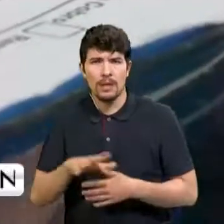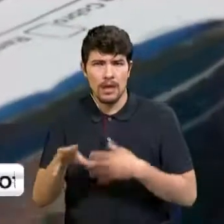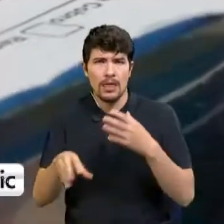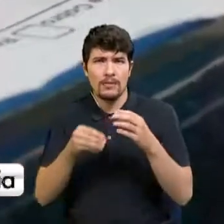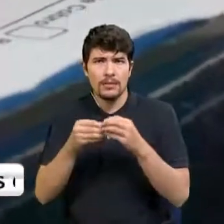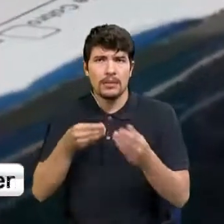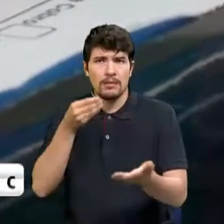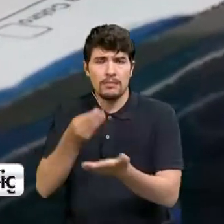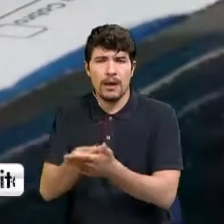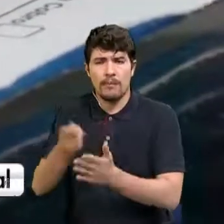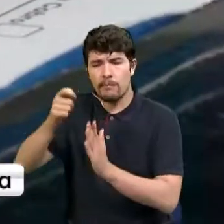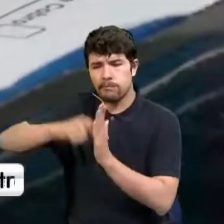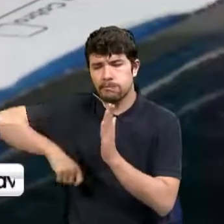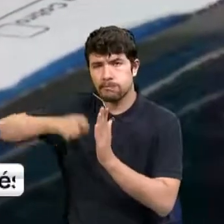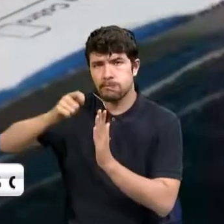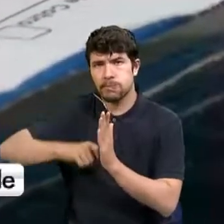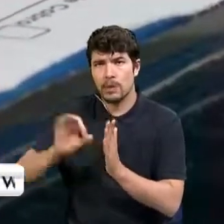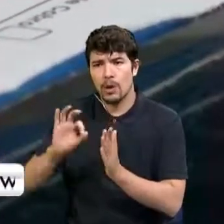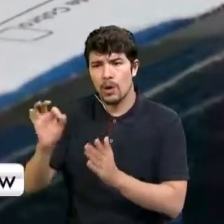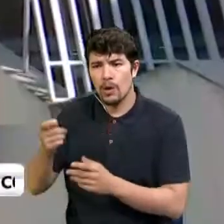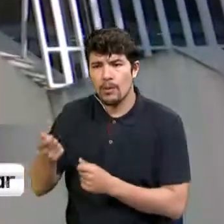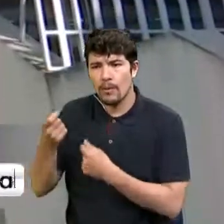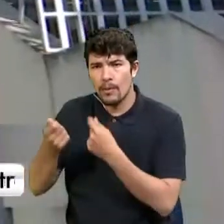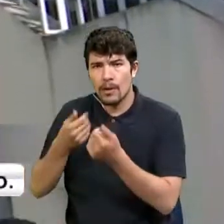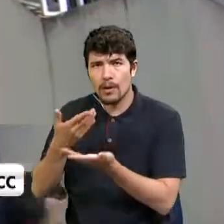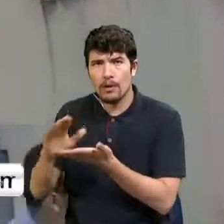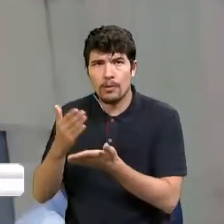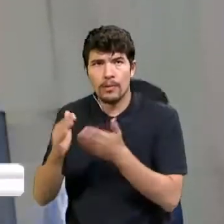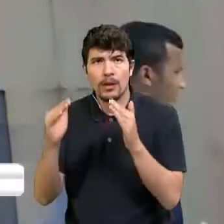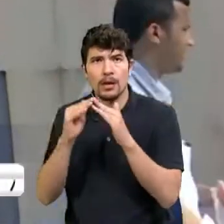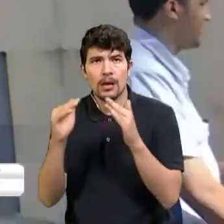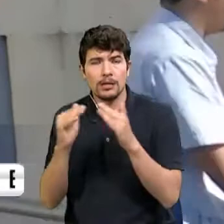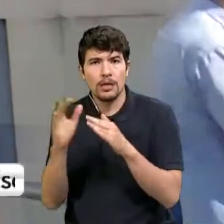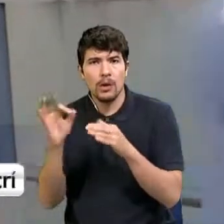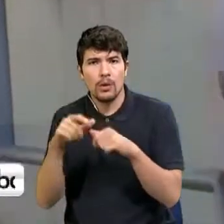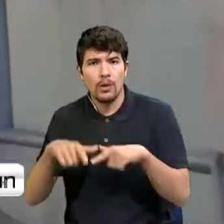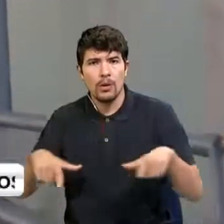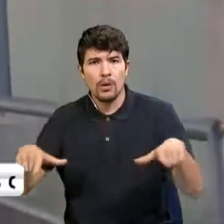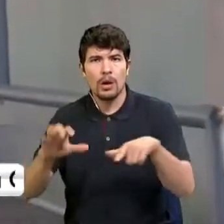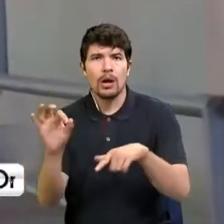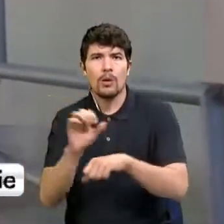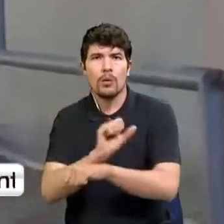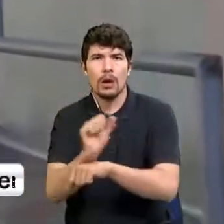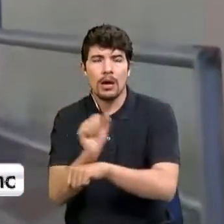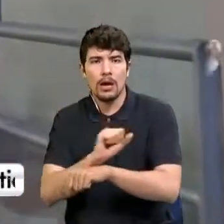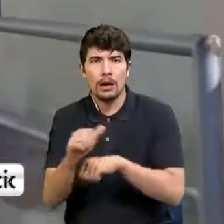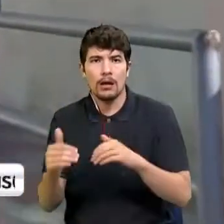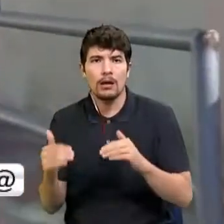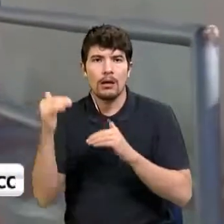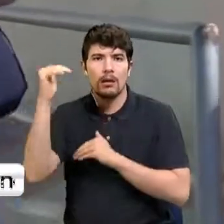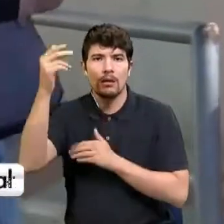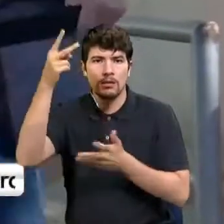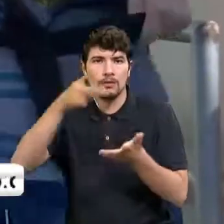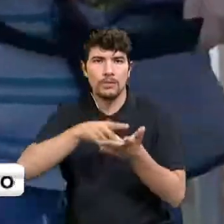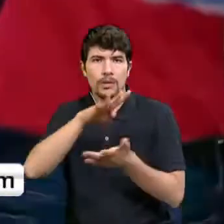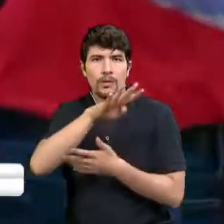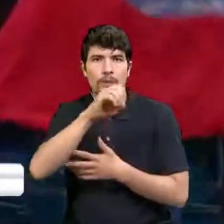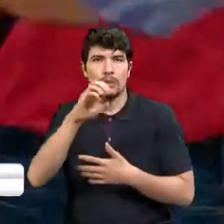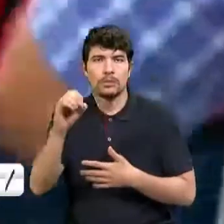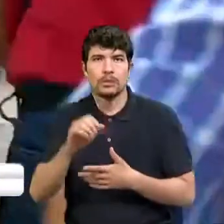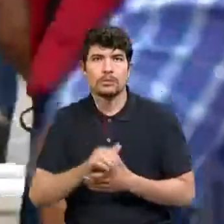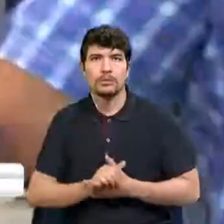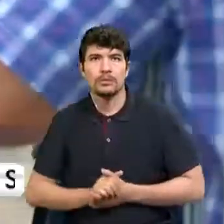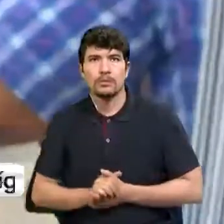tenido pagos con tarjeta de crédito en efectivo compras de inmuebles casas lotes y vehículos por sumas mayores a 2400 vts